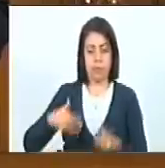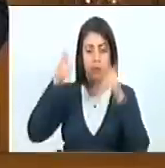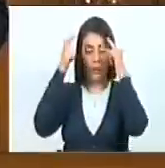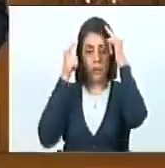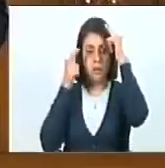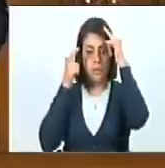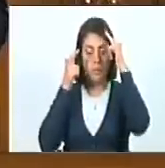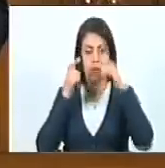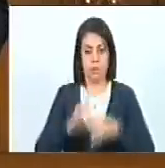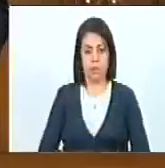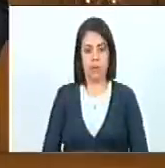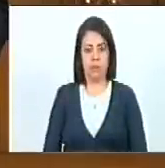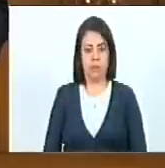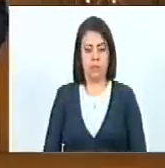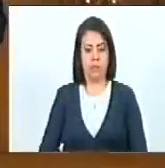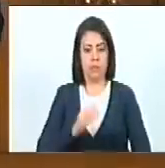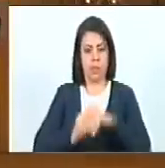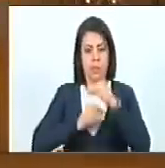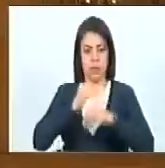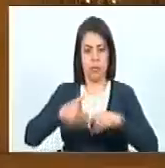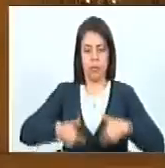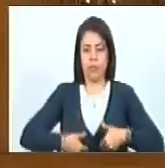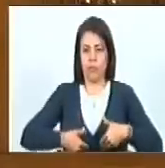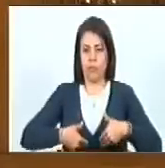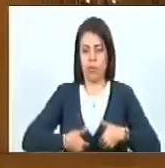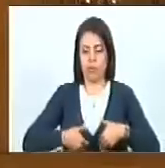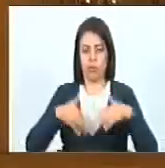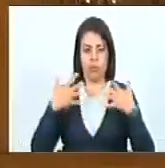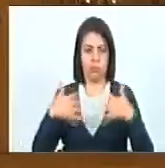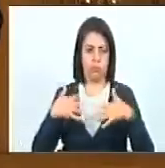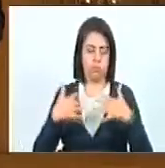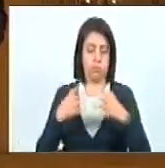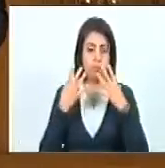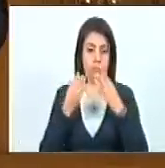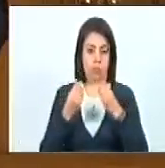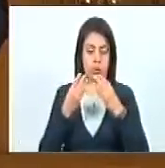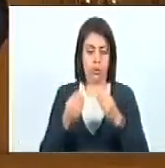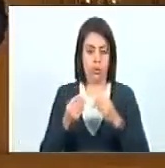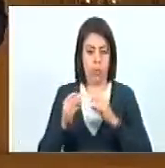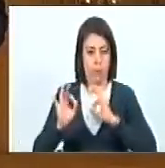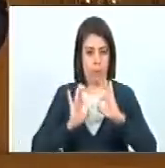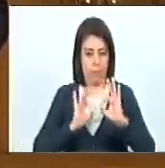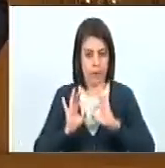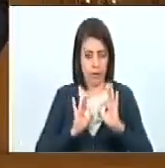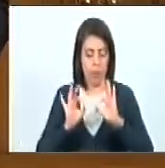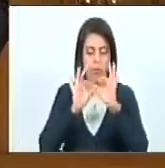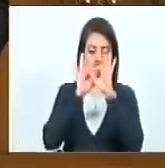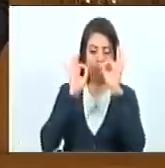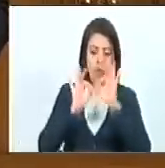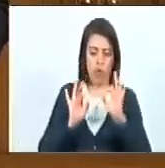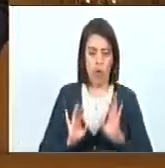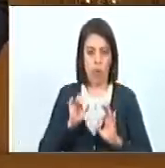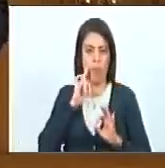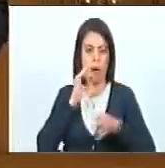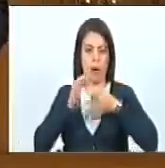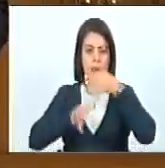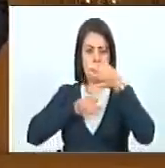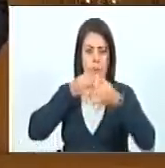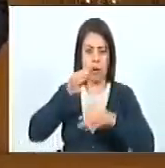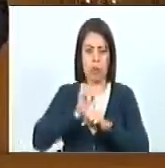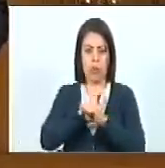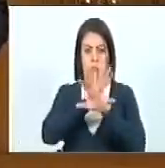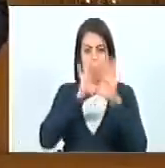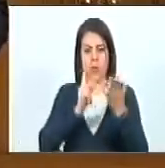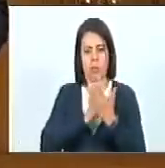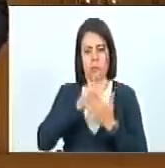Chávez hizo un esfuerzo gigantesco, estratégico. Explicó muy bien claro